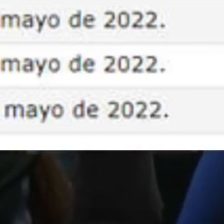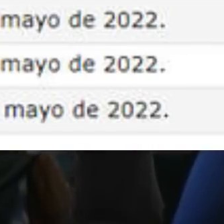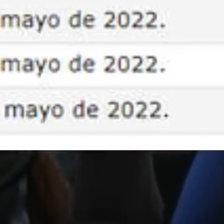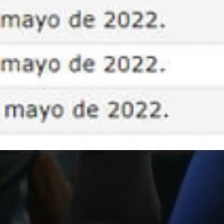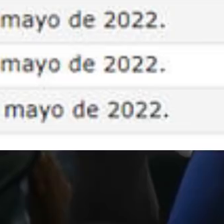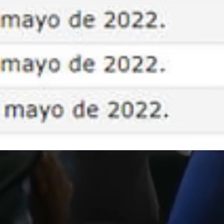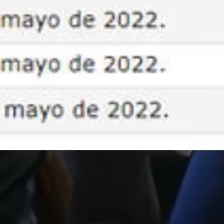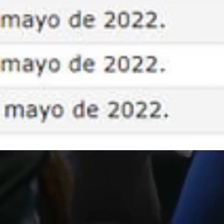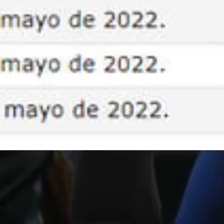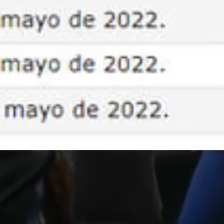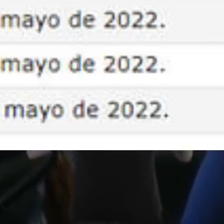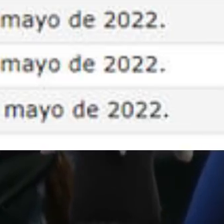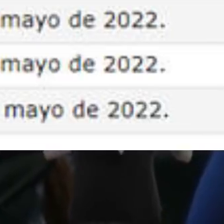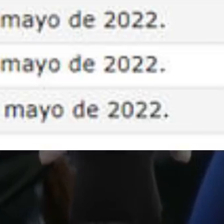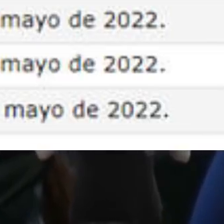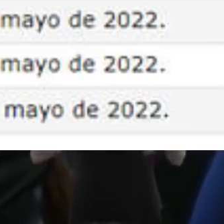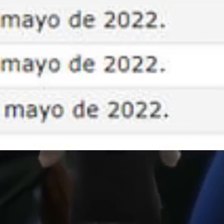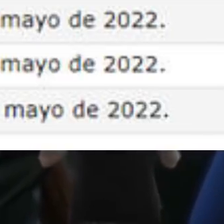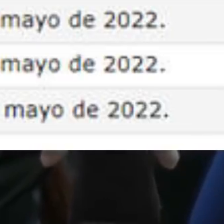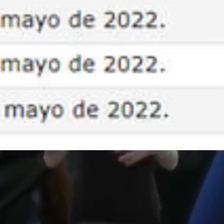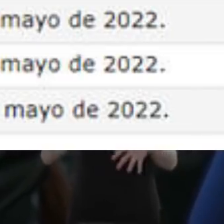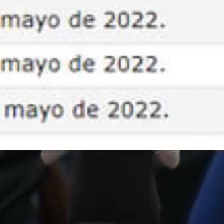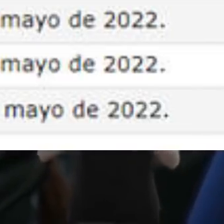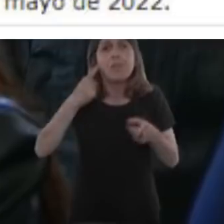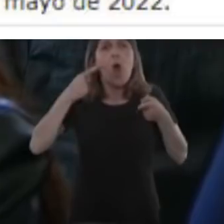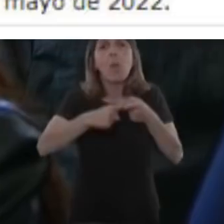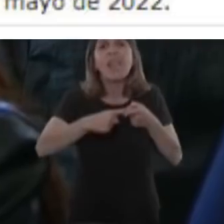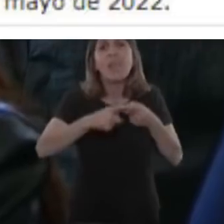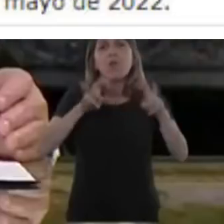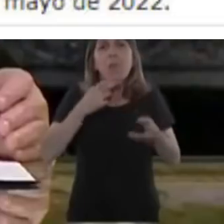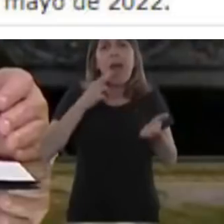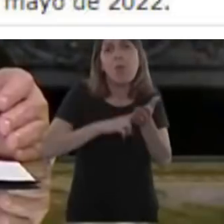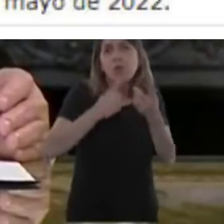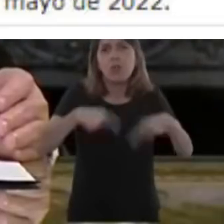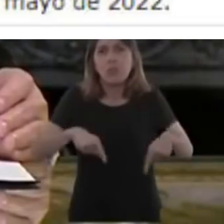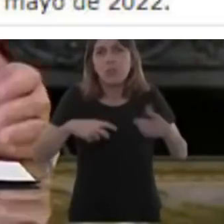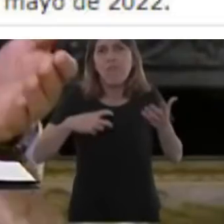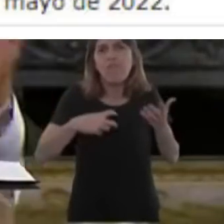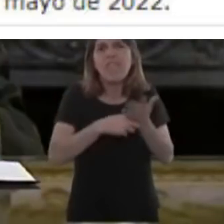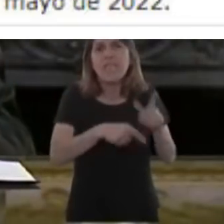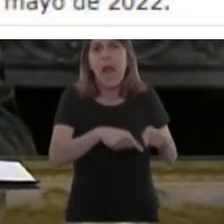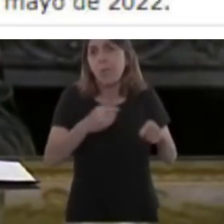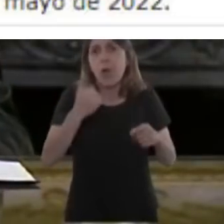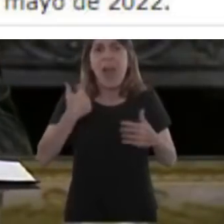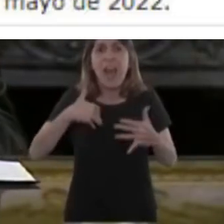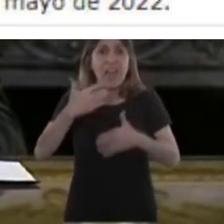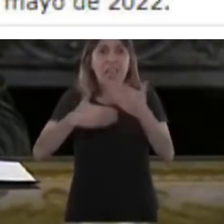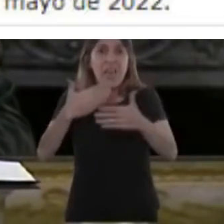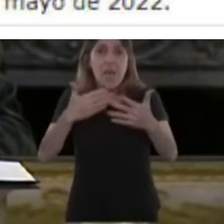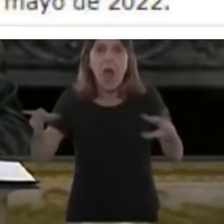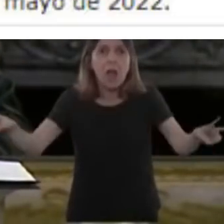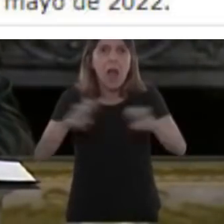y aquellos jubilados que superen los 36.000 pesos comenzará el lunes 23 de mayo, les cuento que los